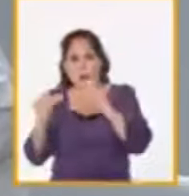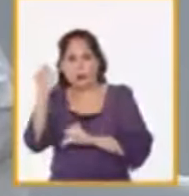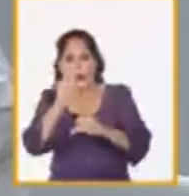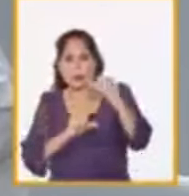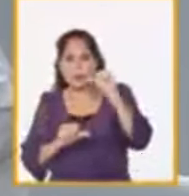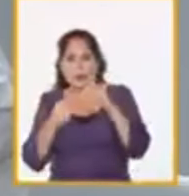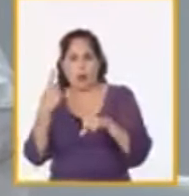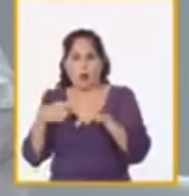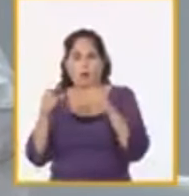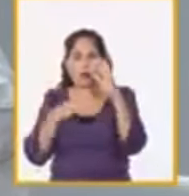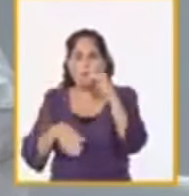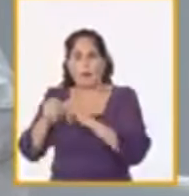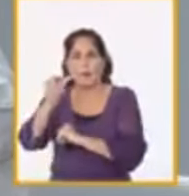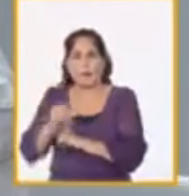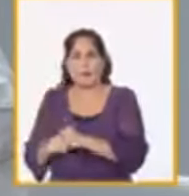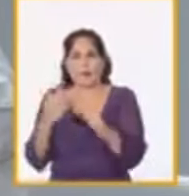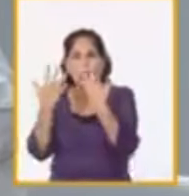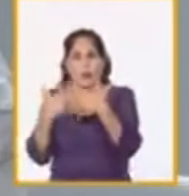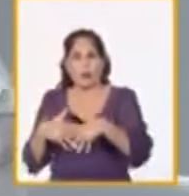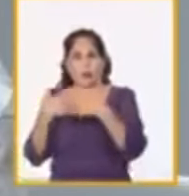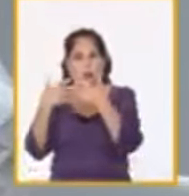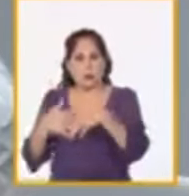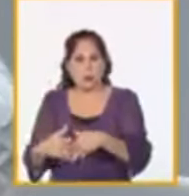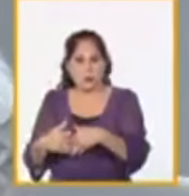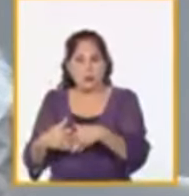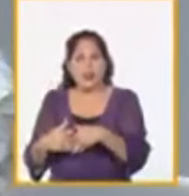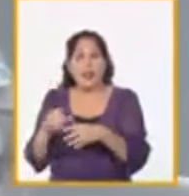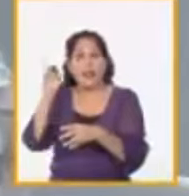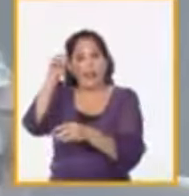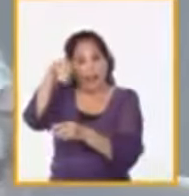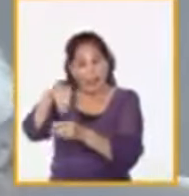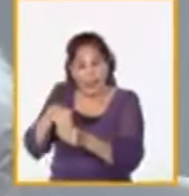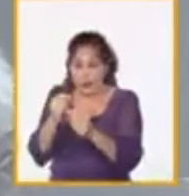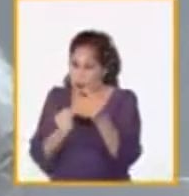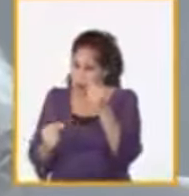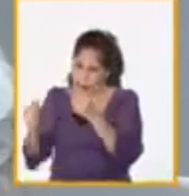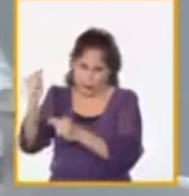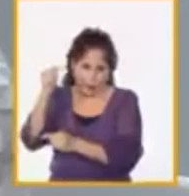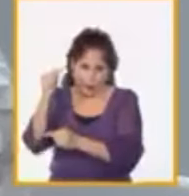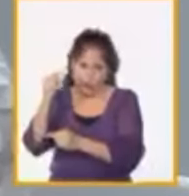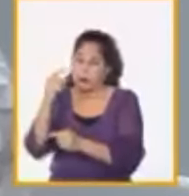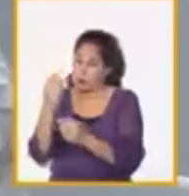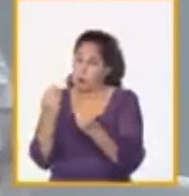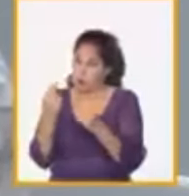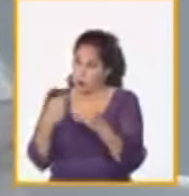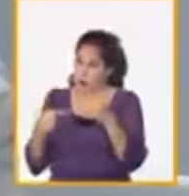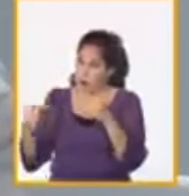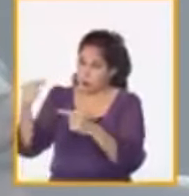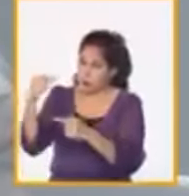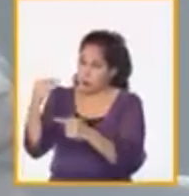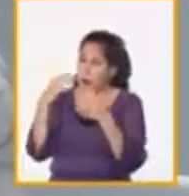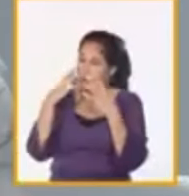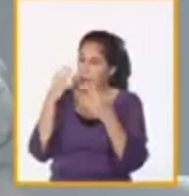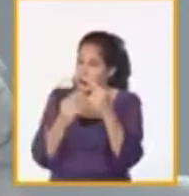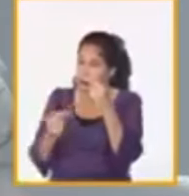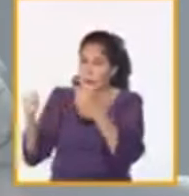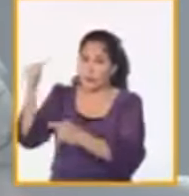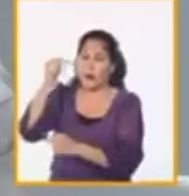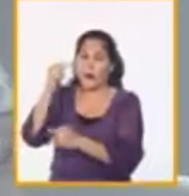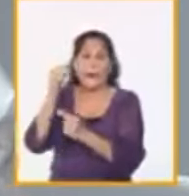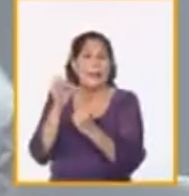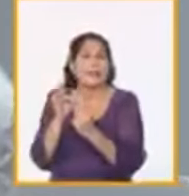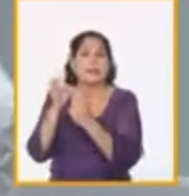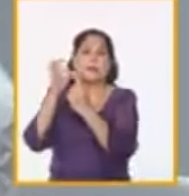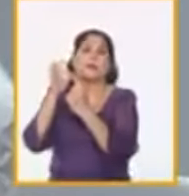ministro de Industria, y dentro de todas las prioridades que ellos tienen, porque tienen muchas prioridades, esto es un elemento